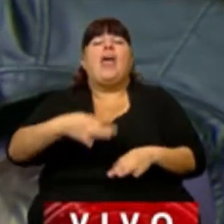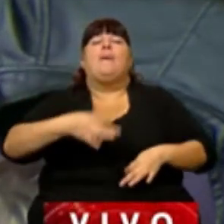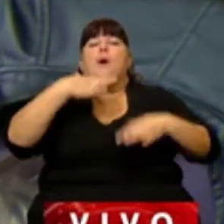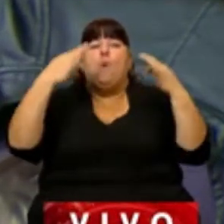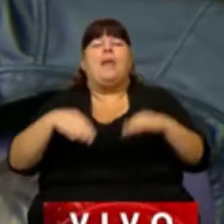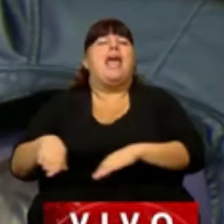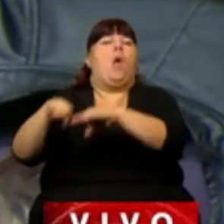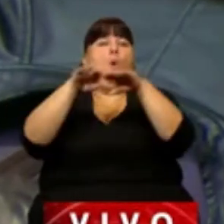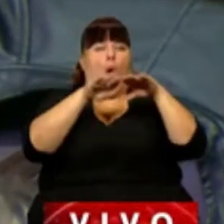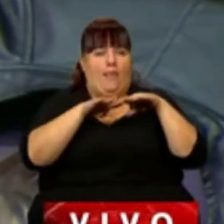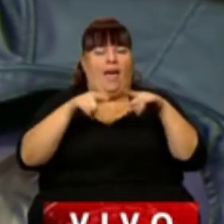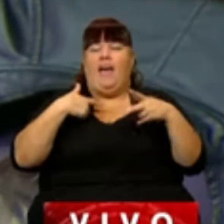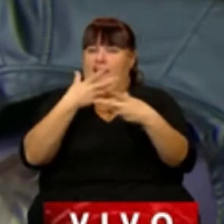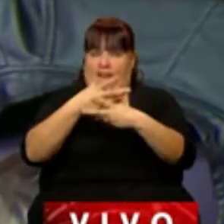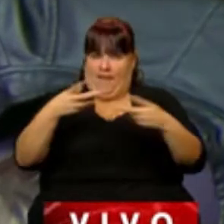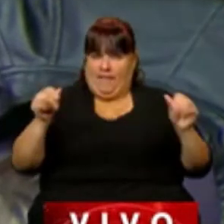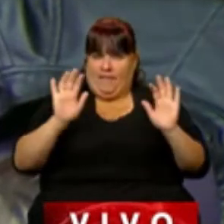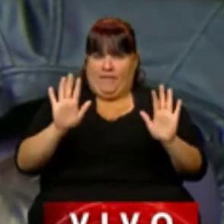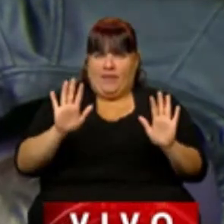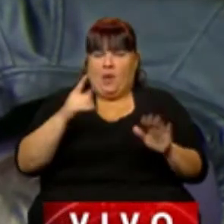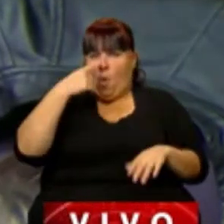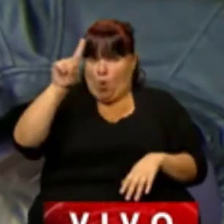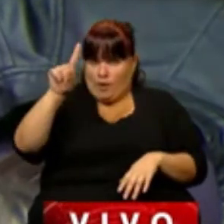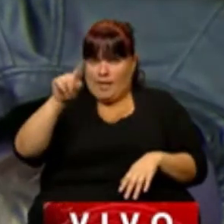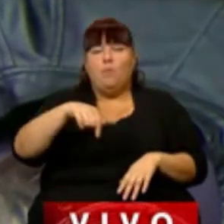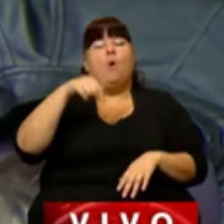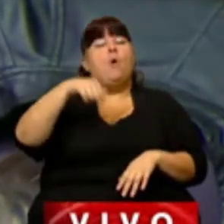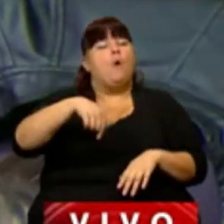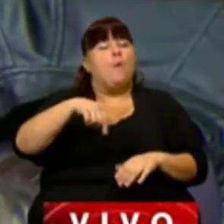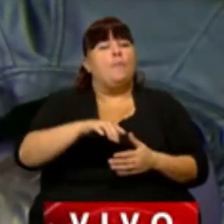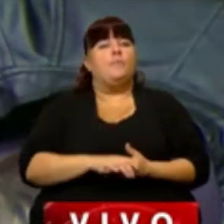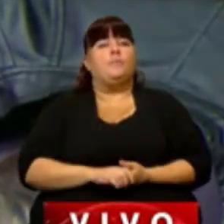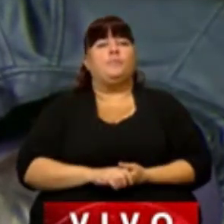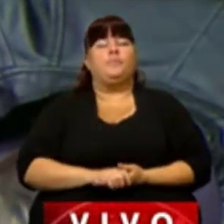garantizar la igualdad. Y para terminar, señor presidente, acá